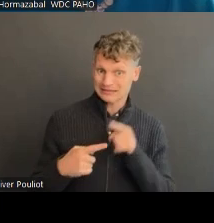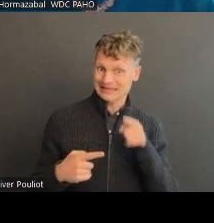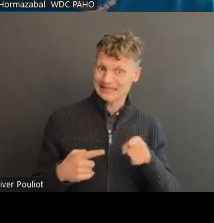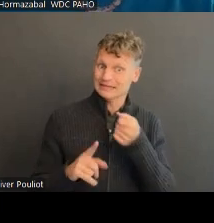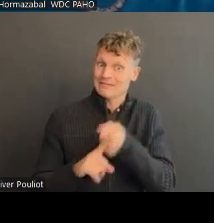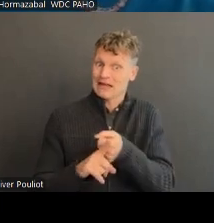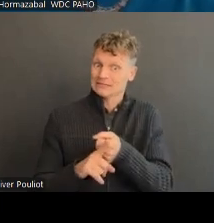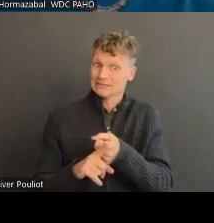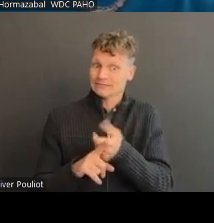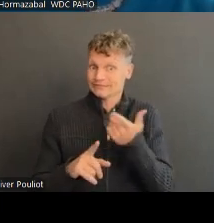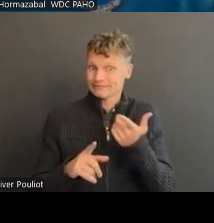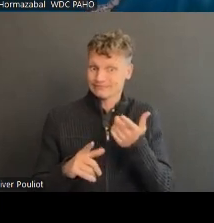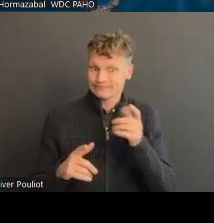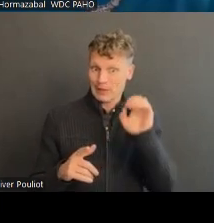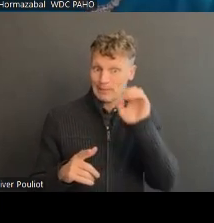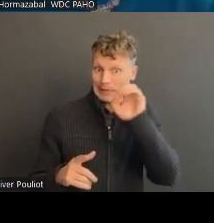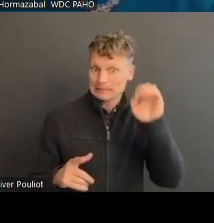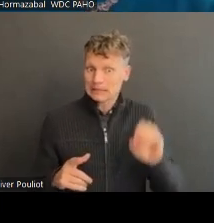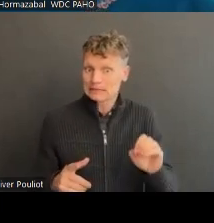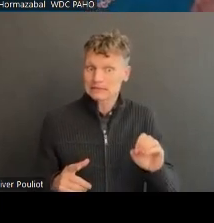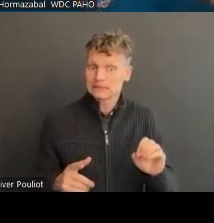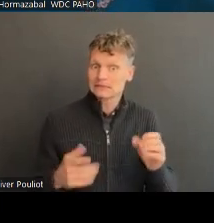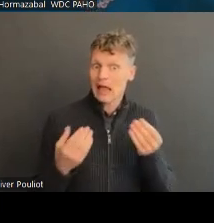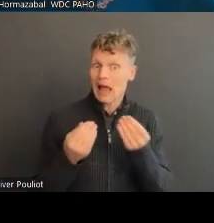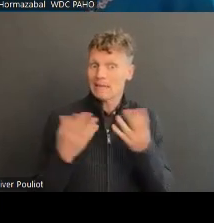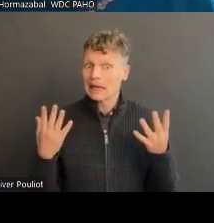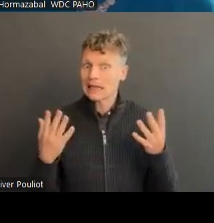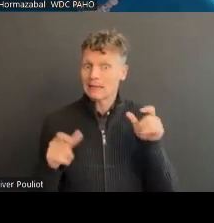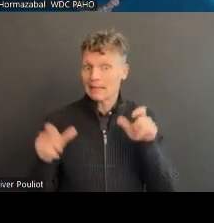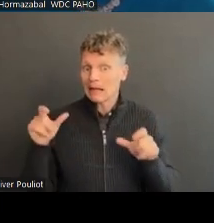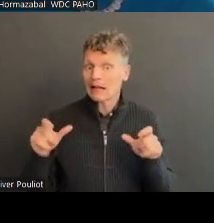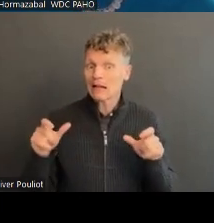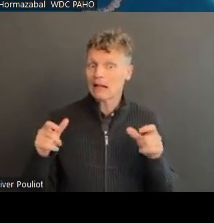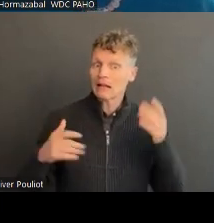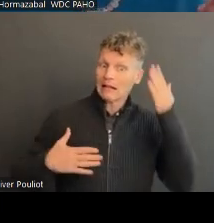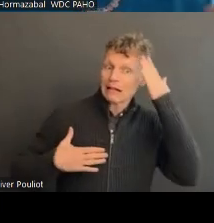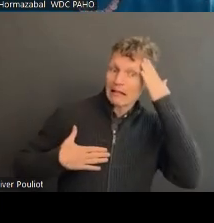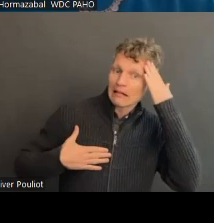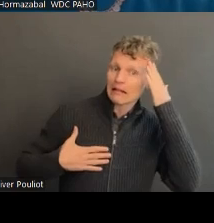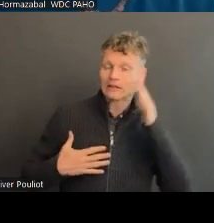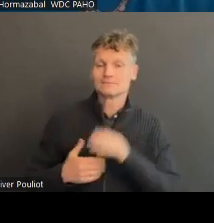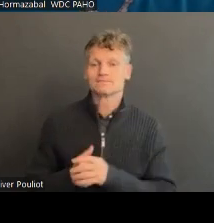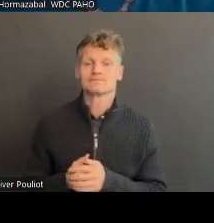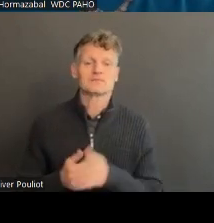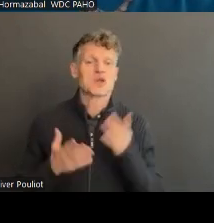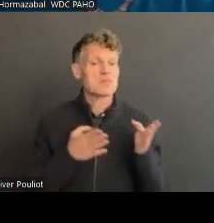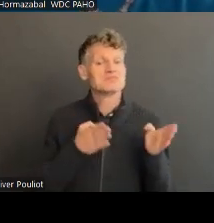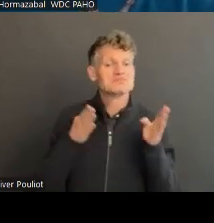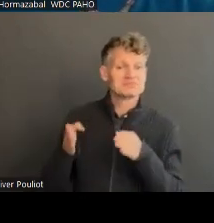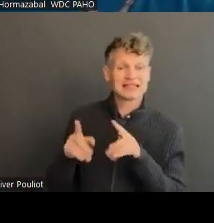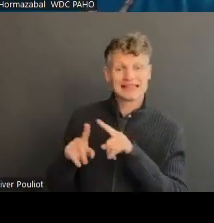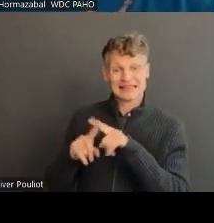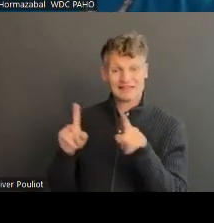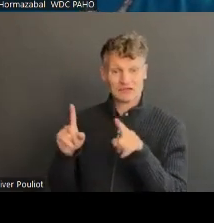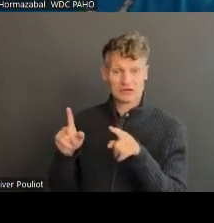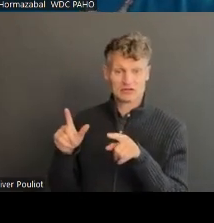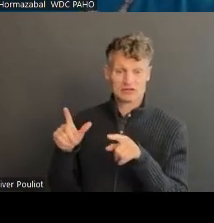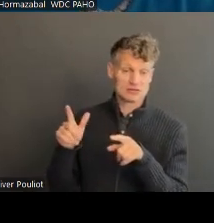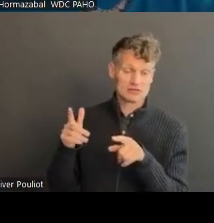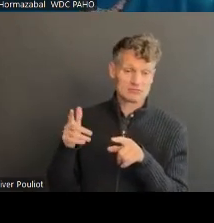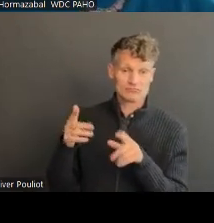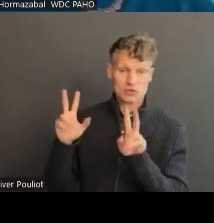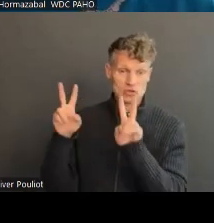otros ámbitos de cómo determinantes sociales está influyendo en el quehacer de los resultados